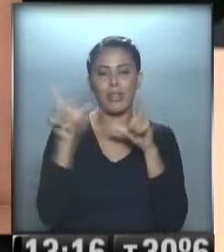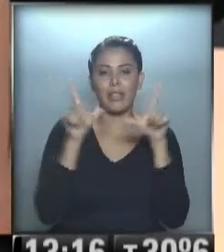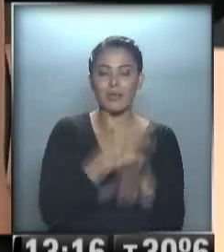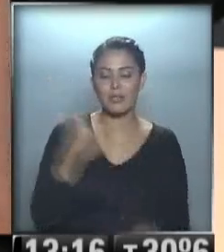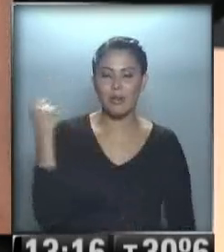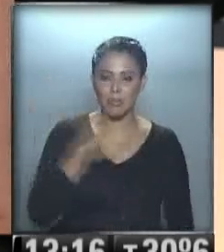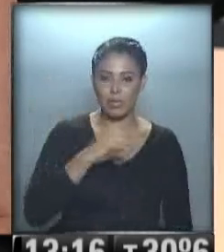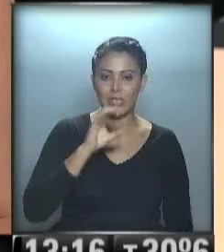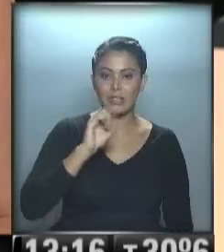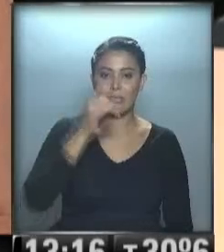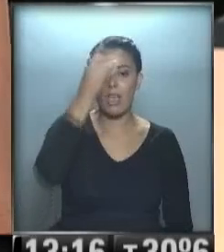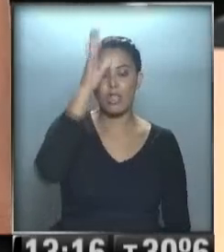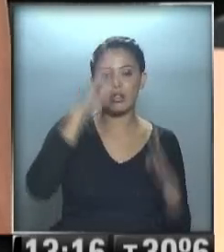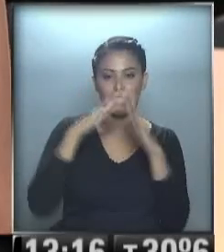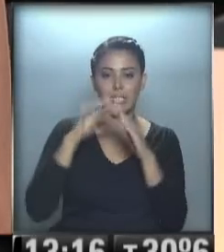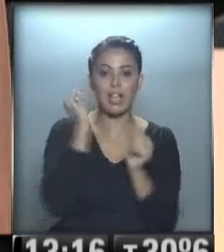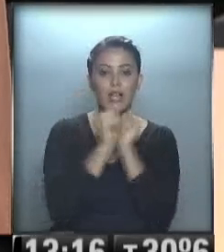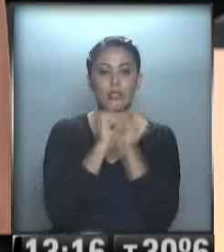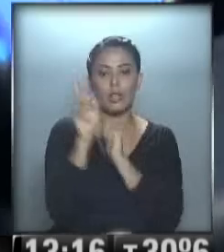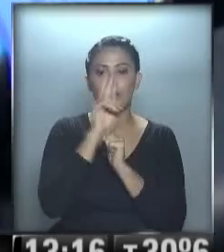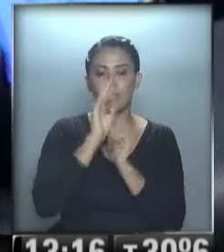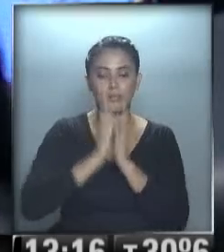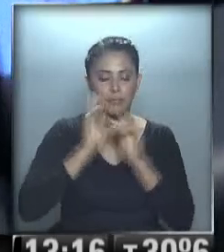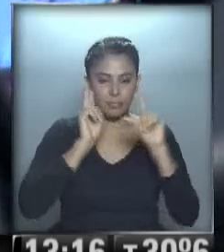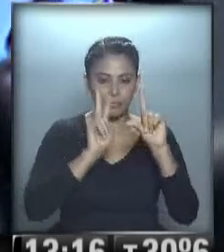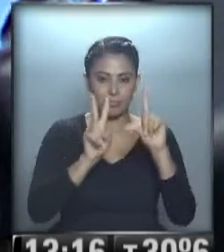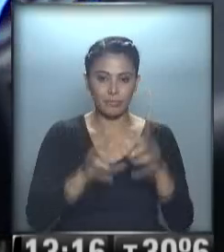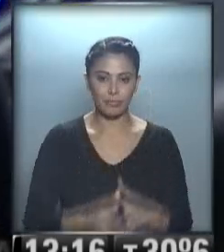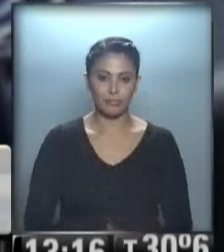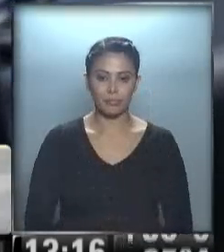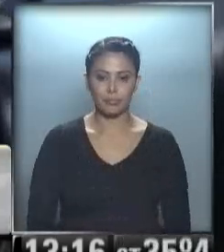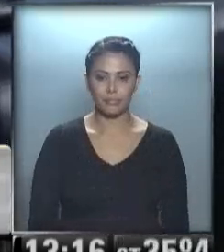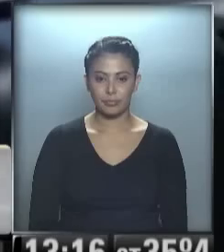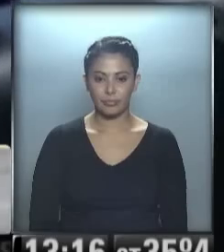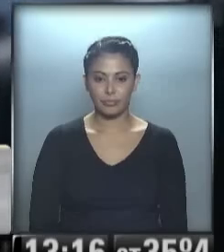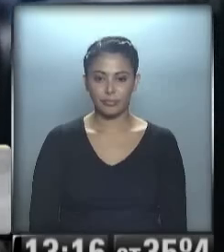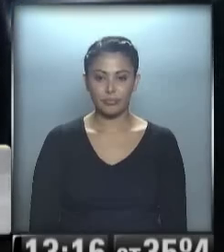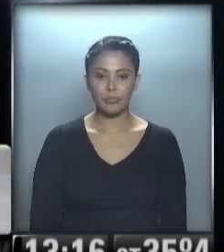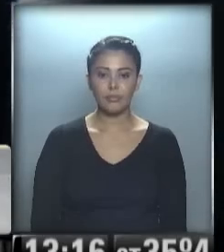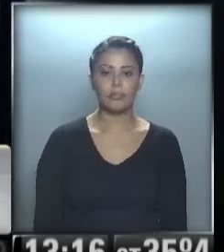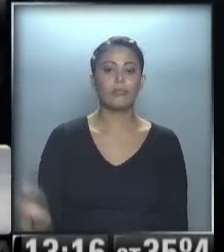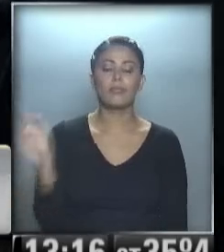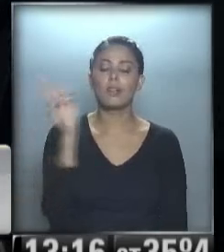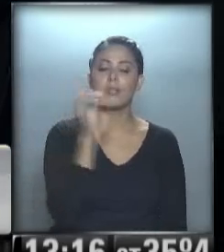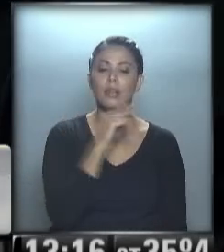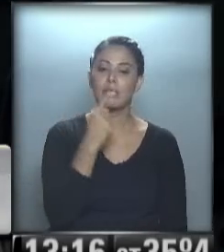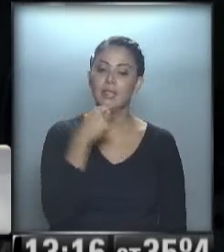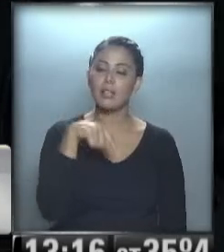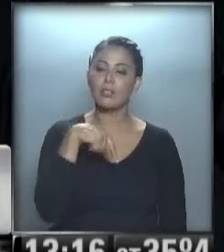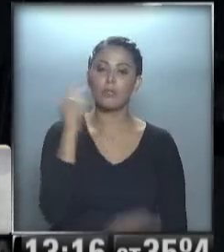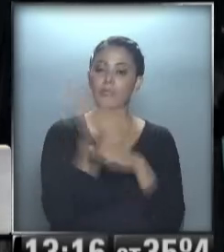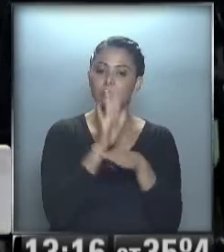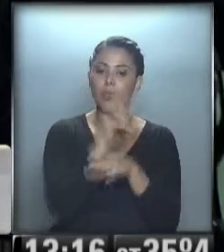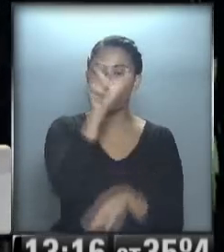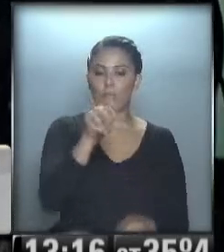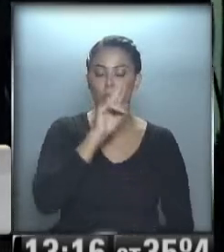pública 12 casas historia de mujeres devotas mi personaje es Josefina es una chica que está pasando por un momento muy particular